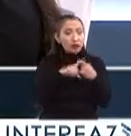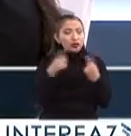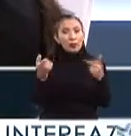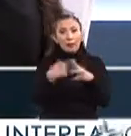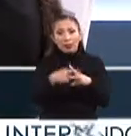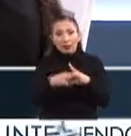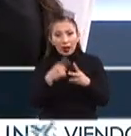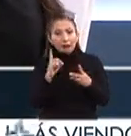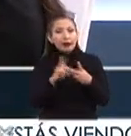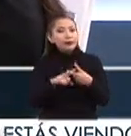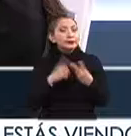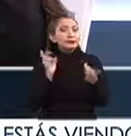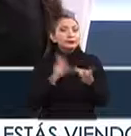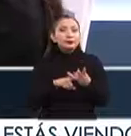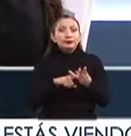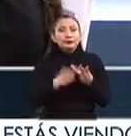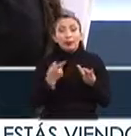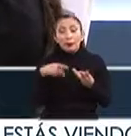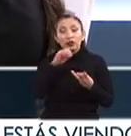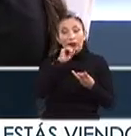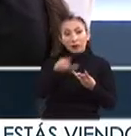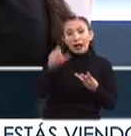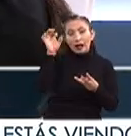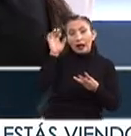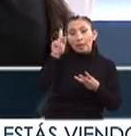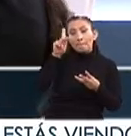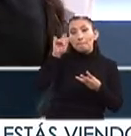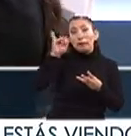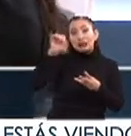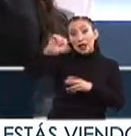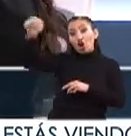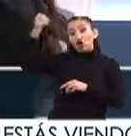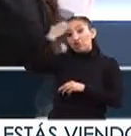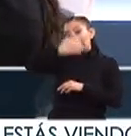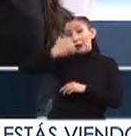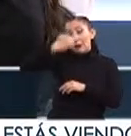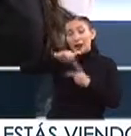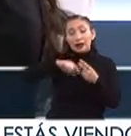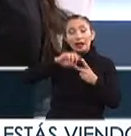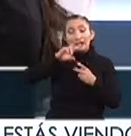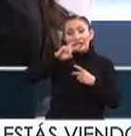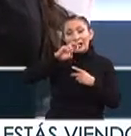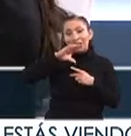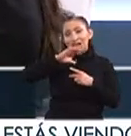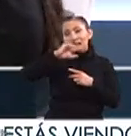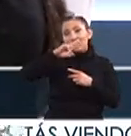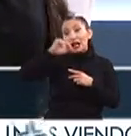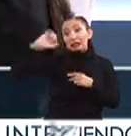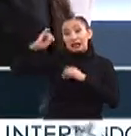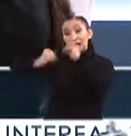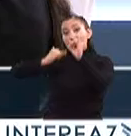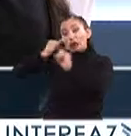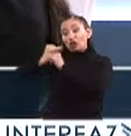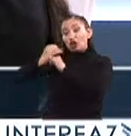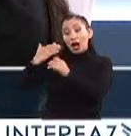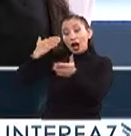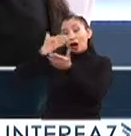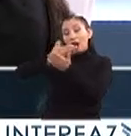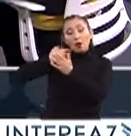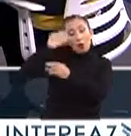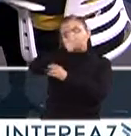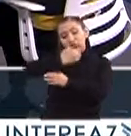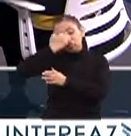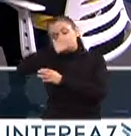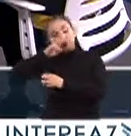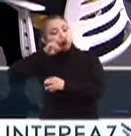comunicación, matemáticas, pero también está PISA, también está Cívica. Estas son evaluaciones internacionales, exactamente.